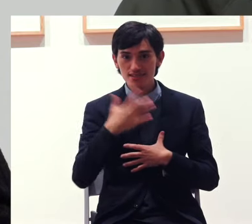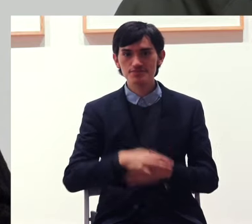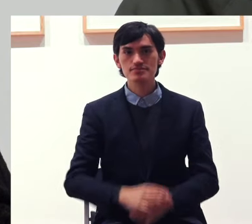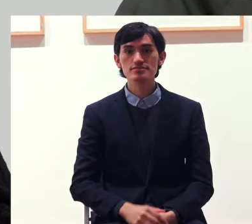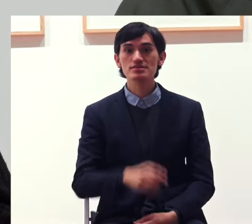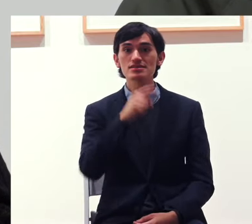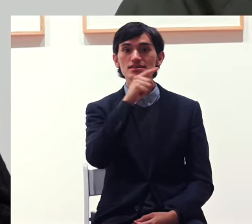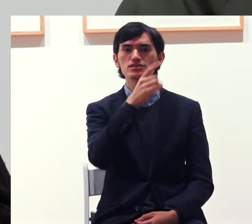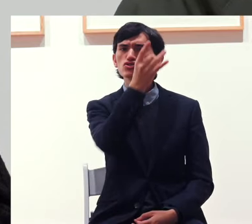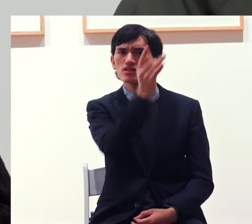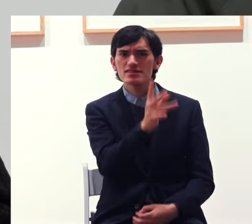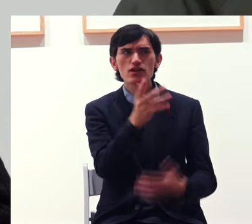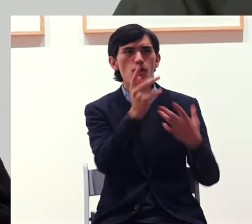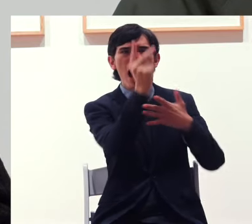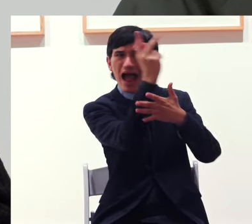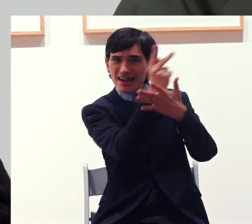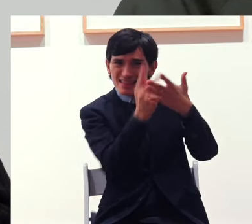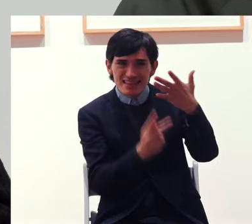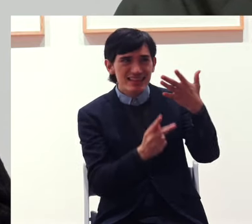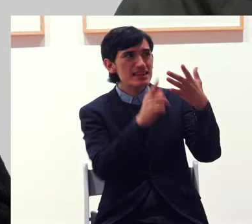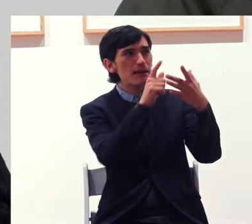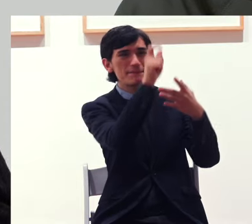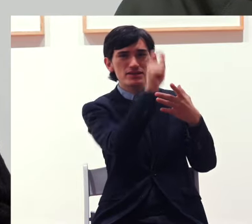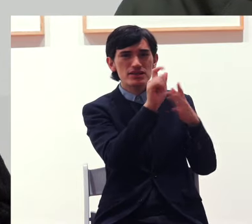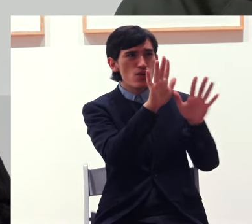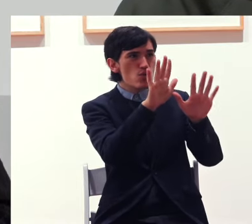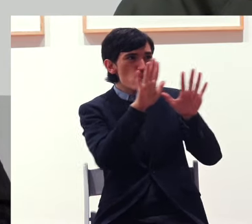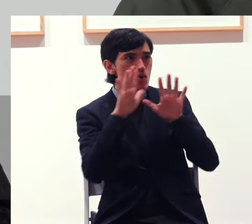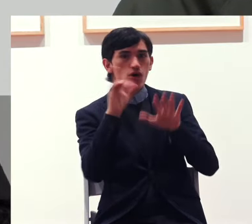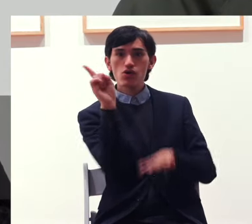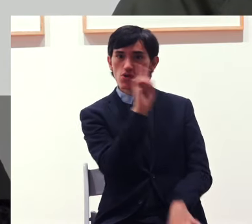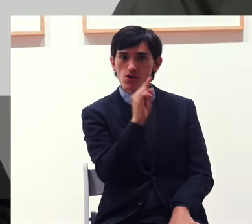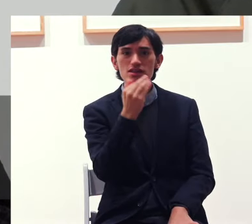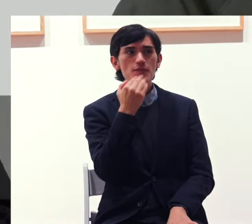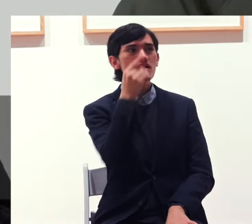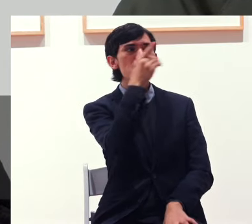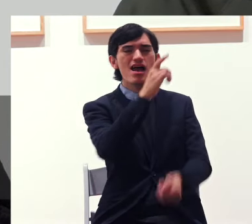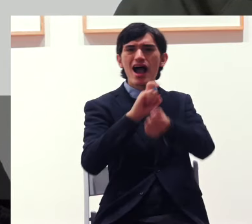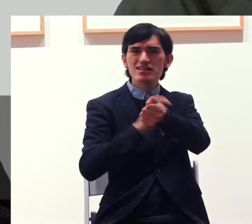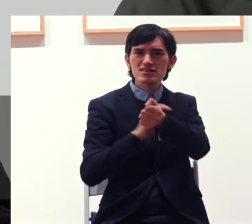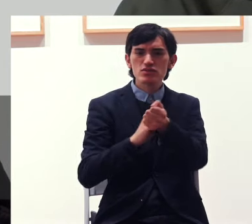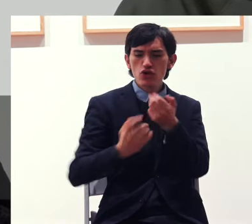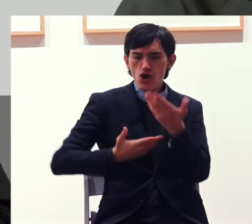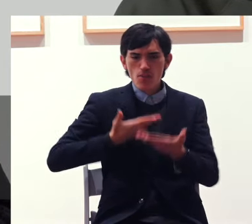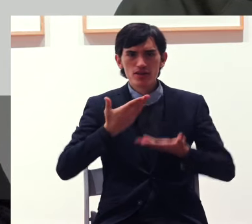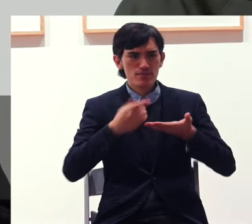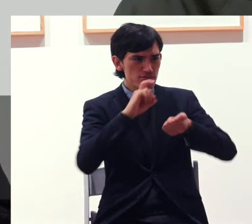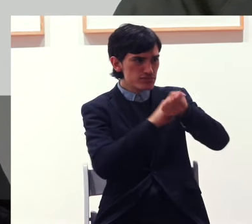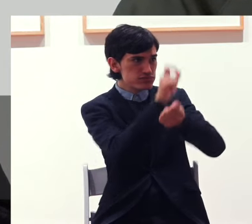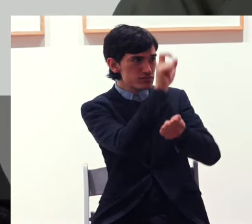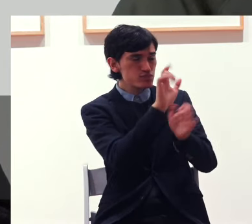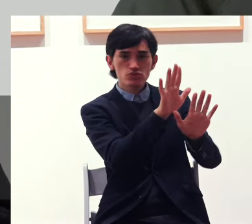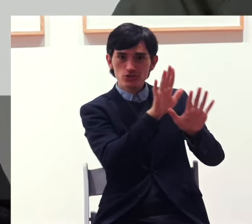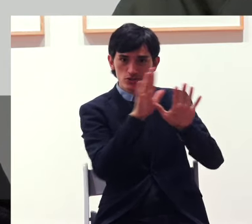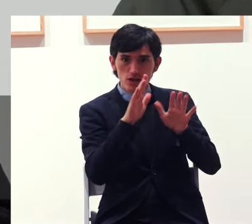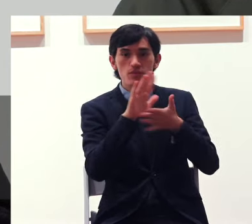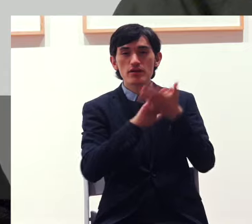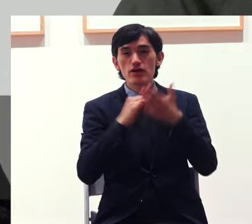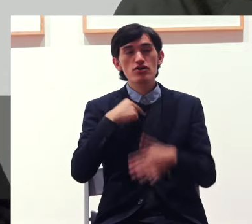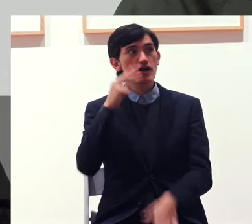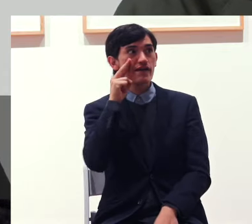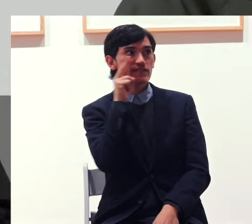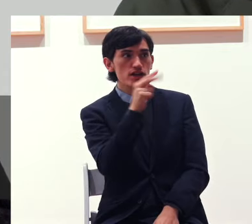él es inspirador como artista, sino que ha sido una persona inspiradora en su comportamiento propiamente tal,